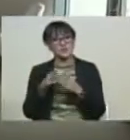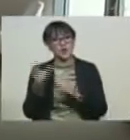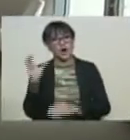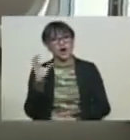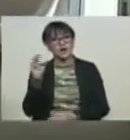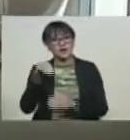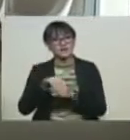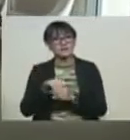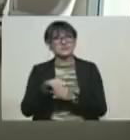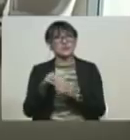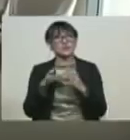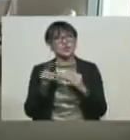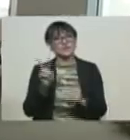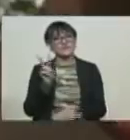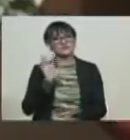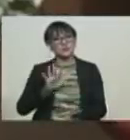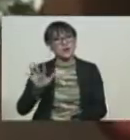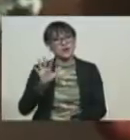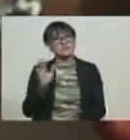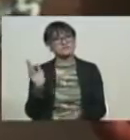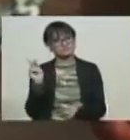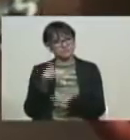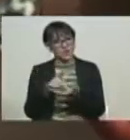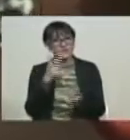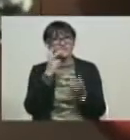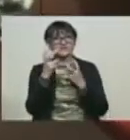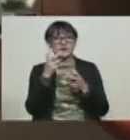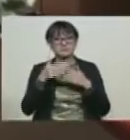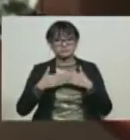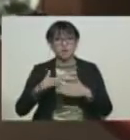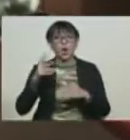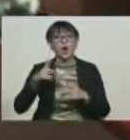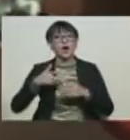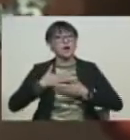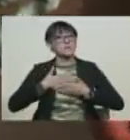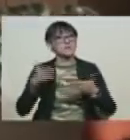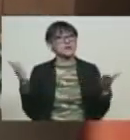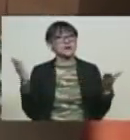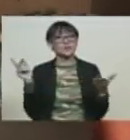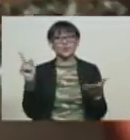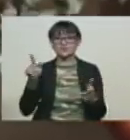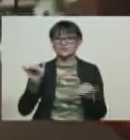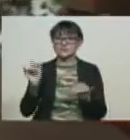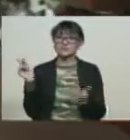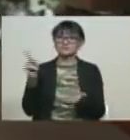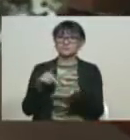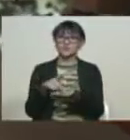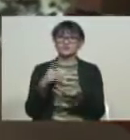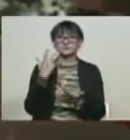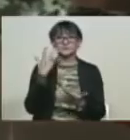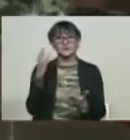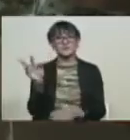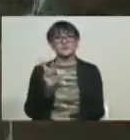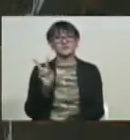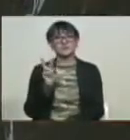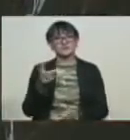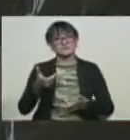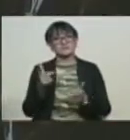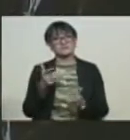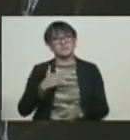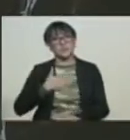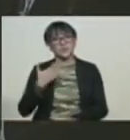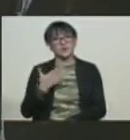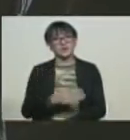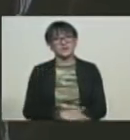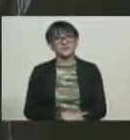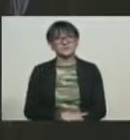caraqueños, los guaireños, a toda Venezuela a venir a visitarlo. A partir de hoy se abre para que ustedes vengan a ver la belleza. Venezuela, sí